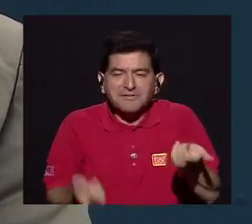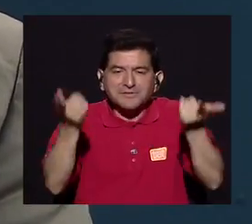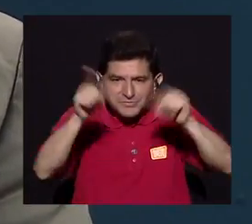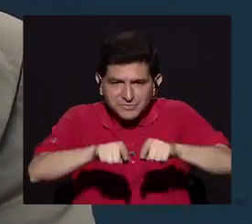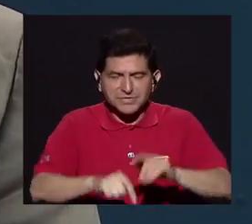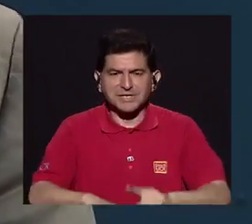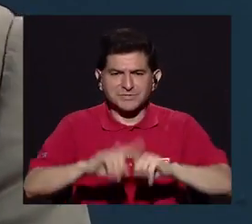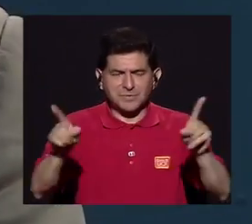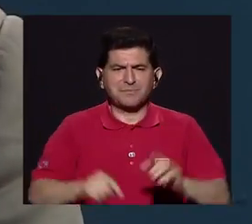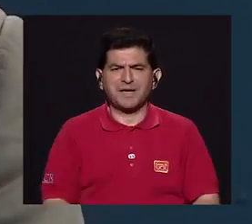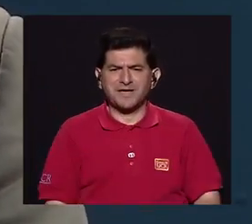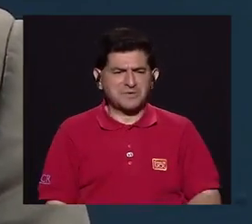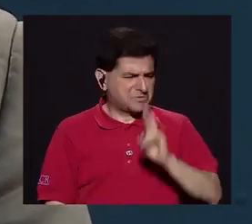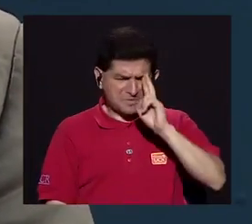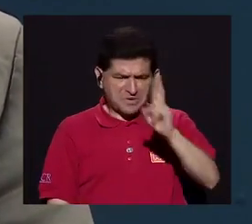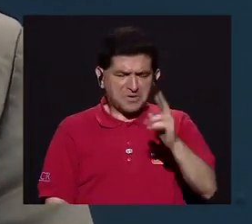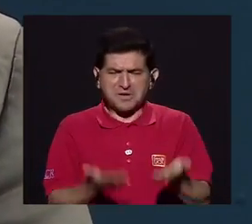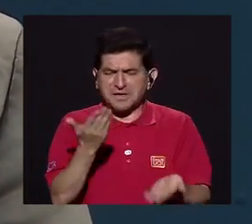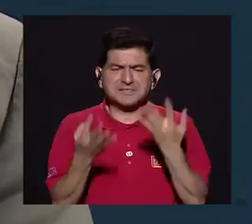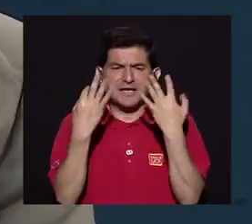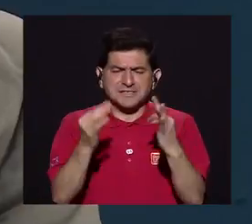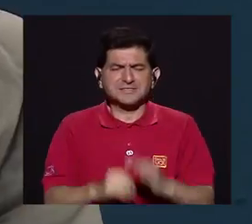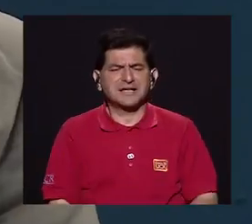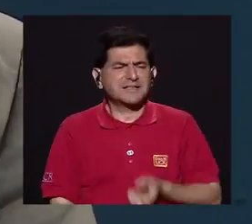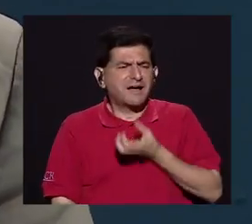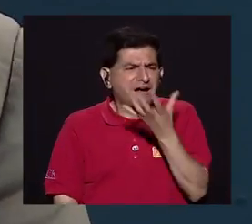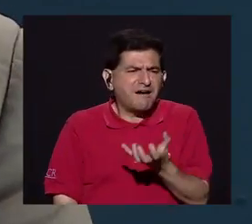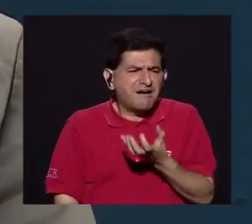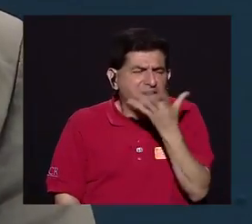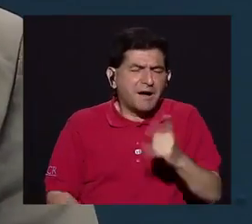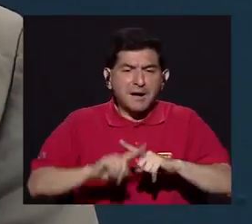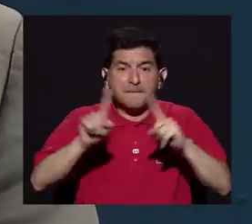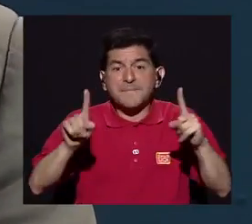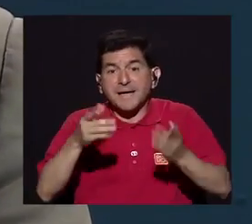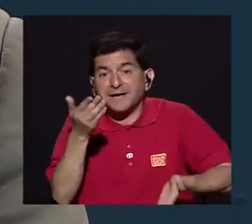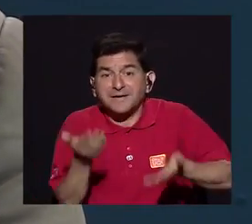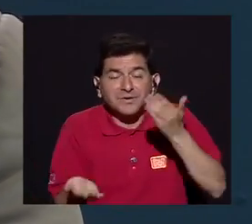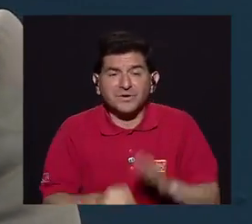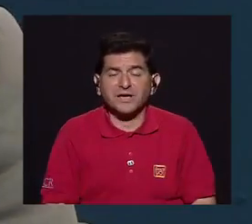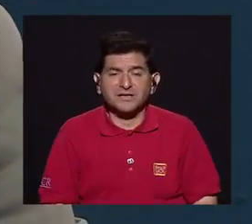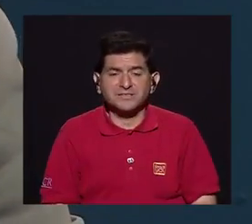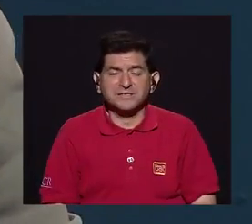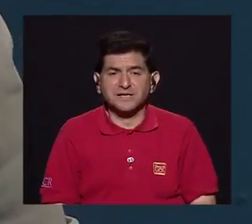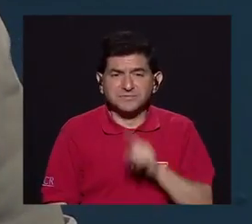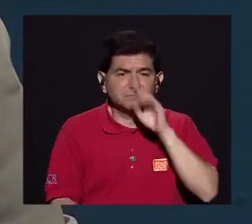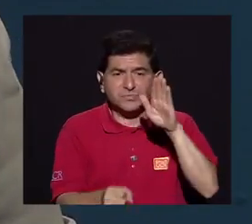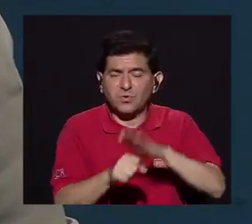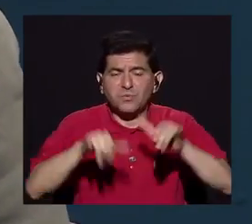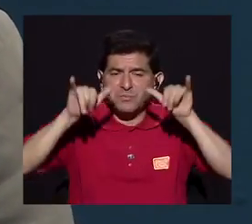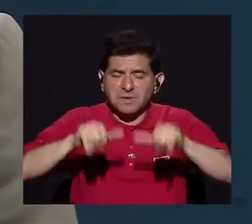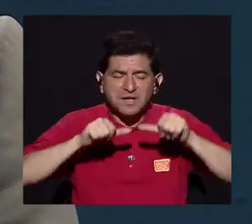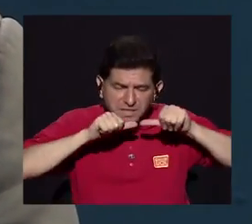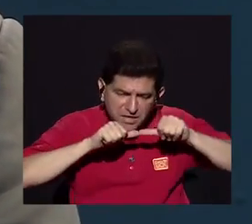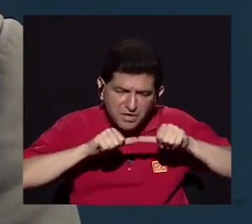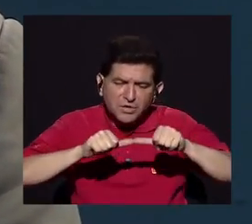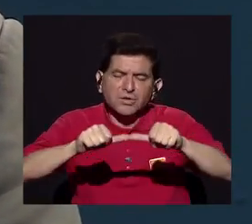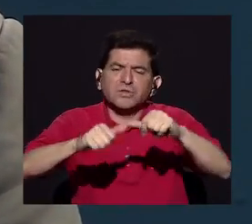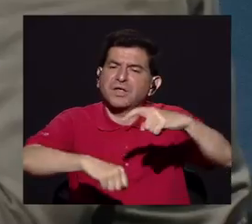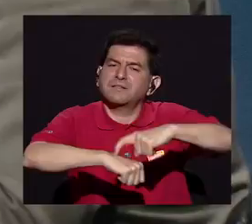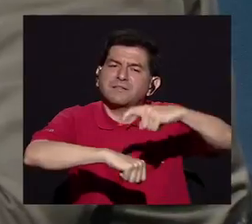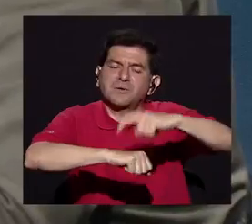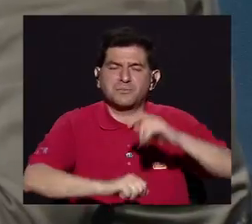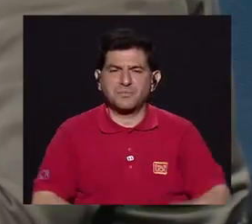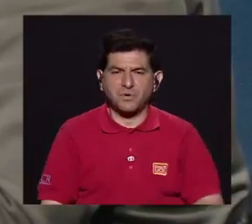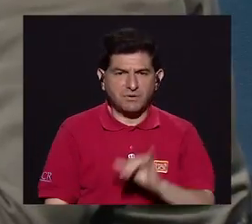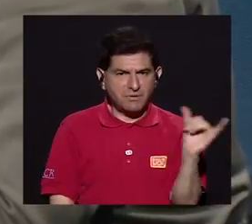las irreverencias que podemos tratar de vociferar en momentos determinados, pero que no alcanzan para que se mantengan durante largos periodos.